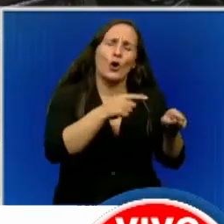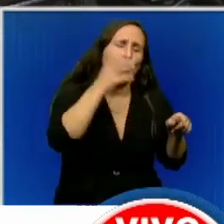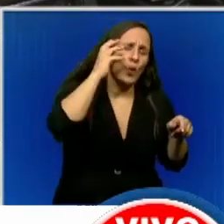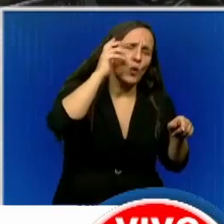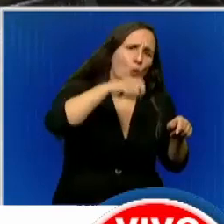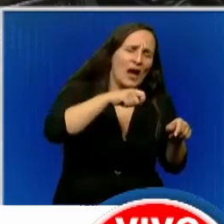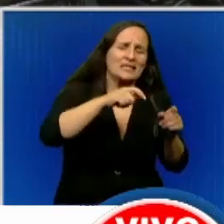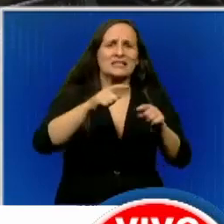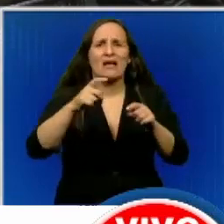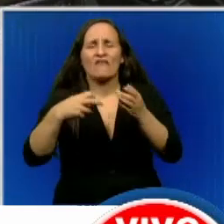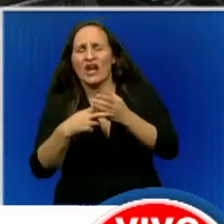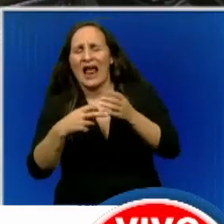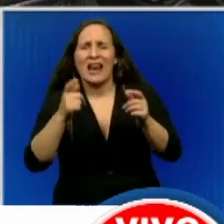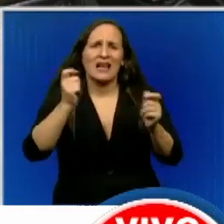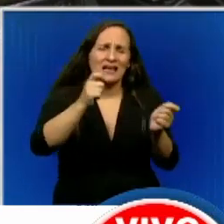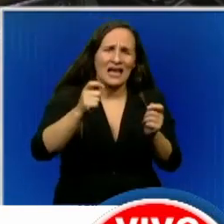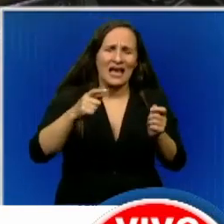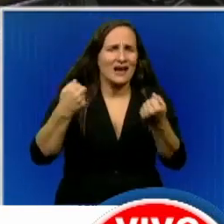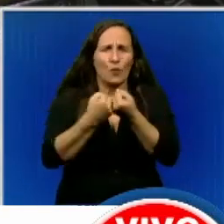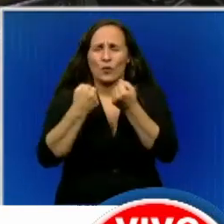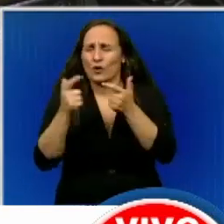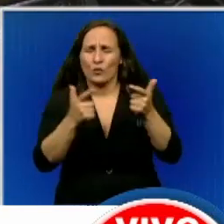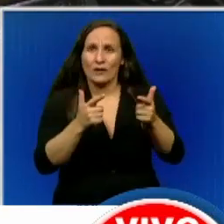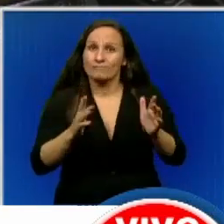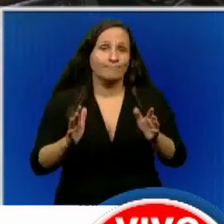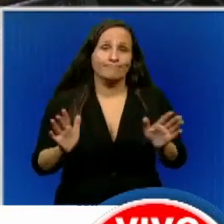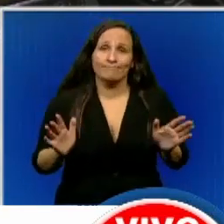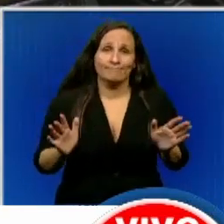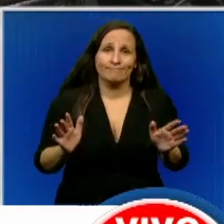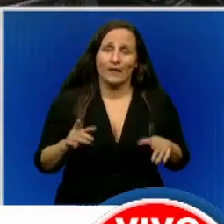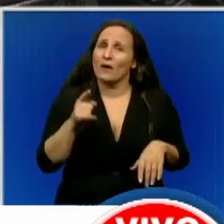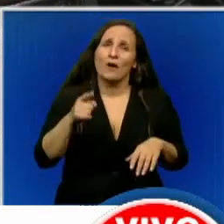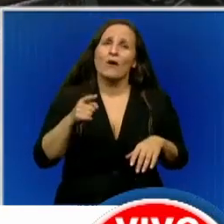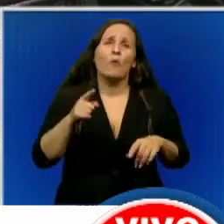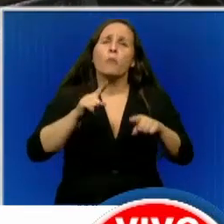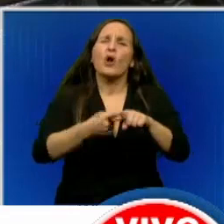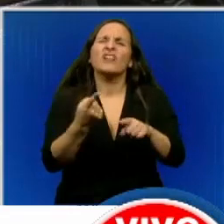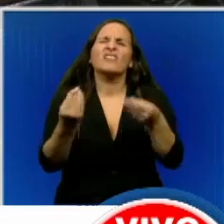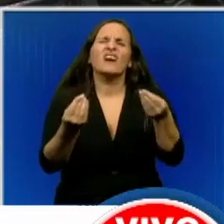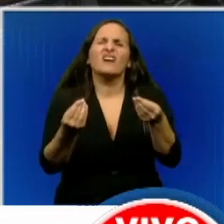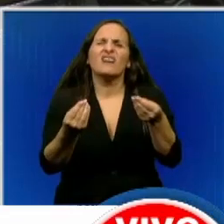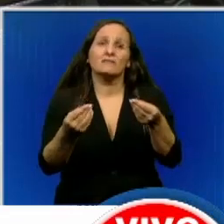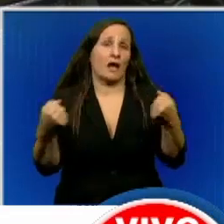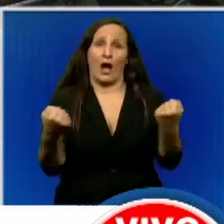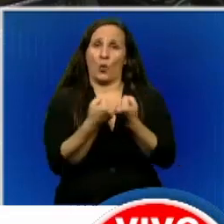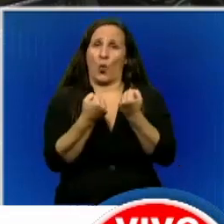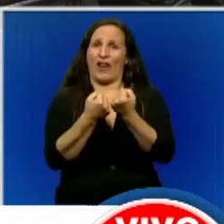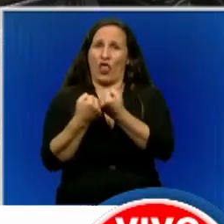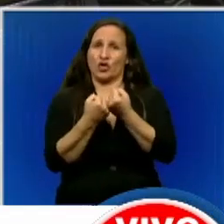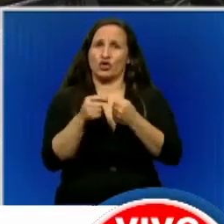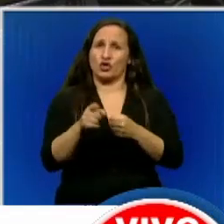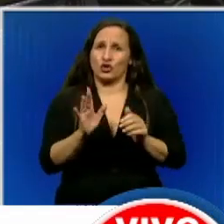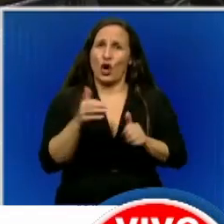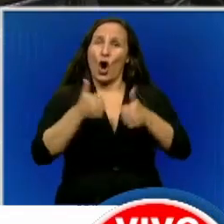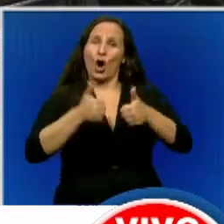fiscales. Está mal. Miren, sin esos acuerdos, la política es acordar la política democrática. Se compite, no